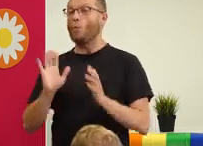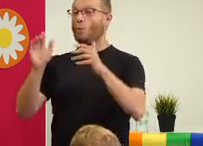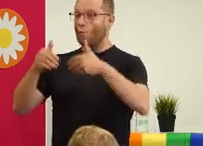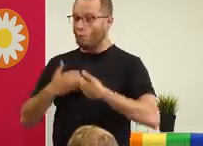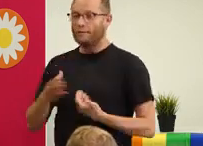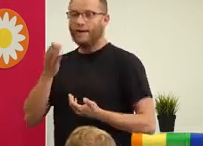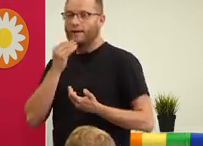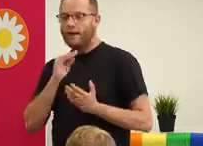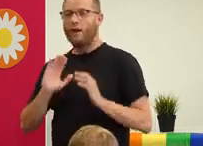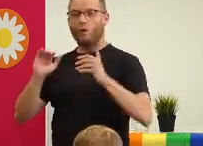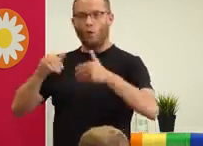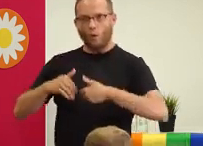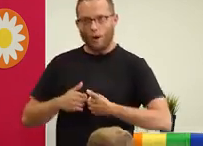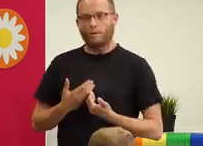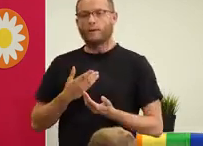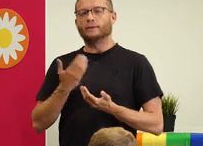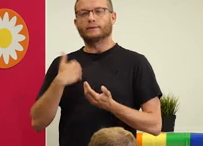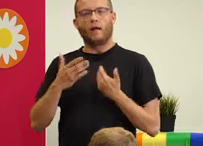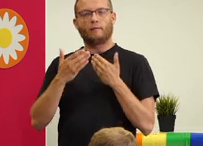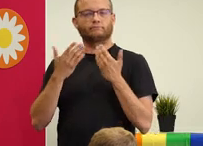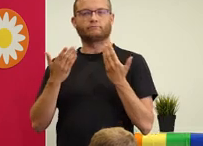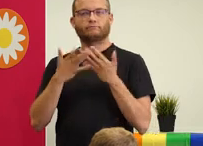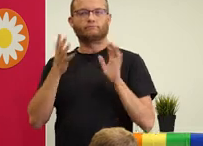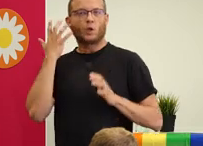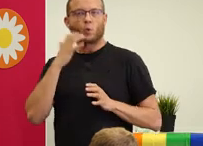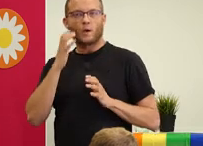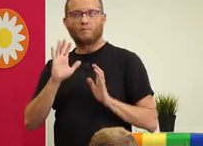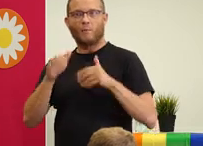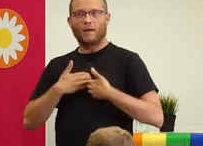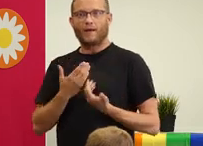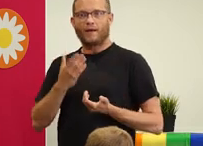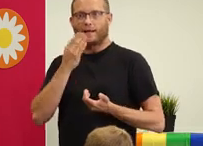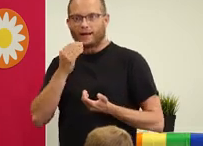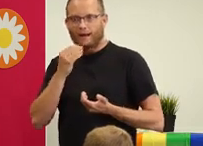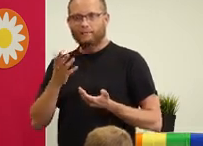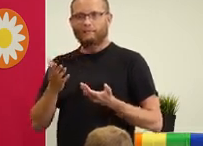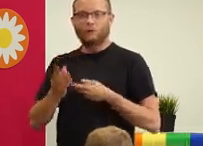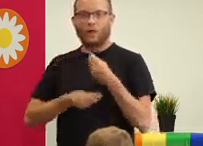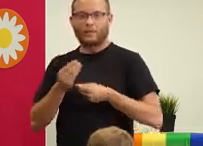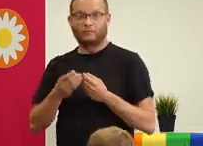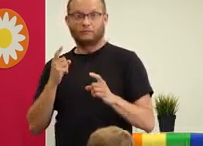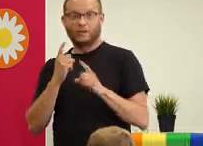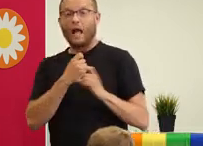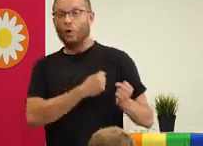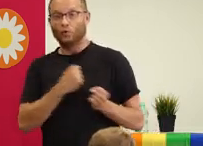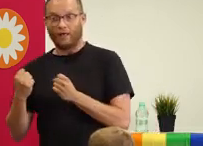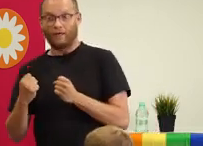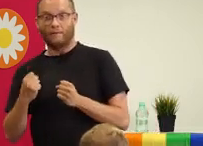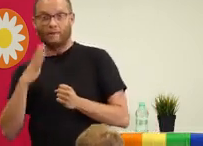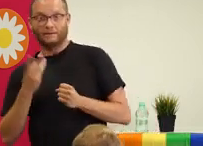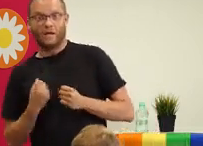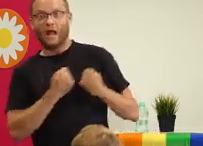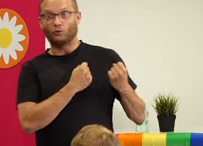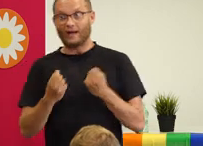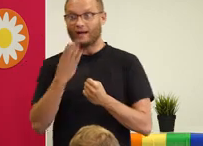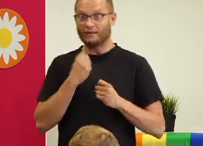Vuelven de Israel ya abiertamente queer, entonces reciben la violencia por parte de las autoridades palestinas, por parte de las